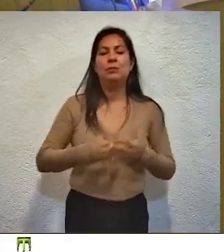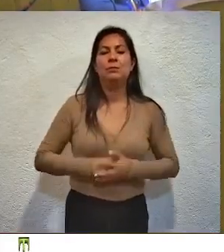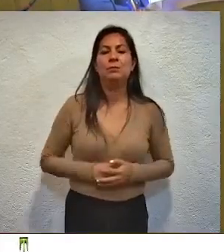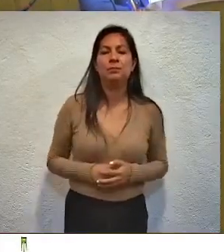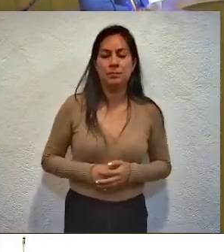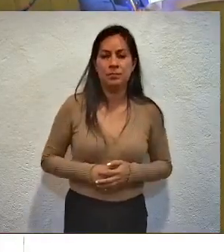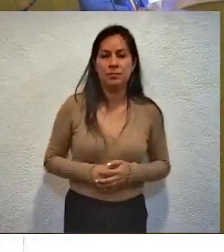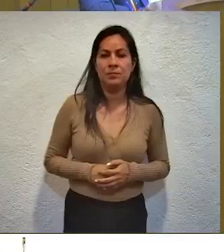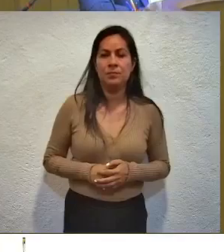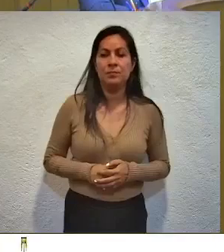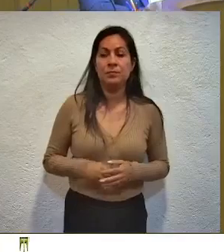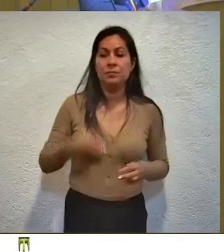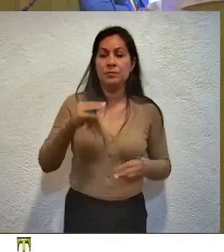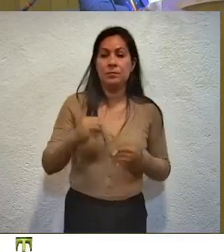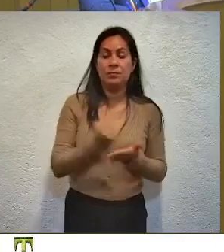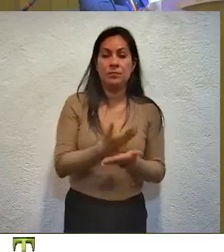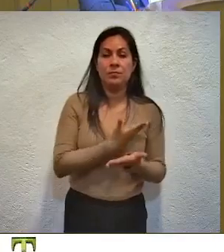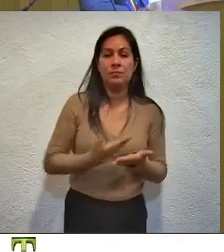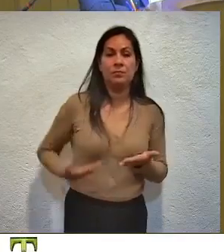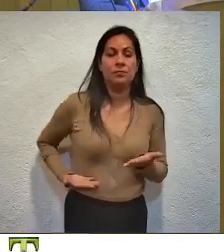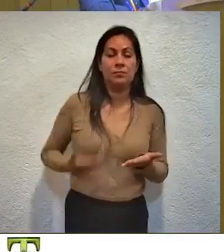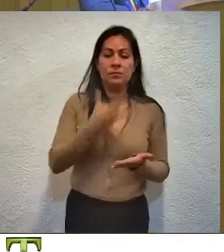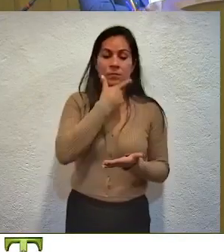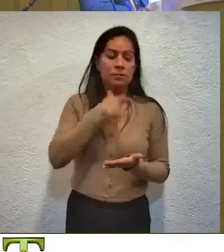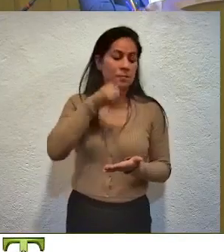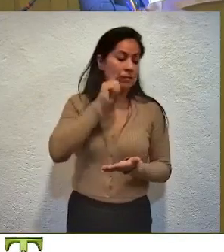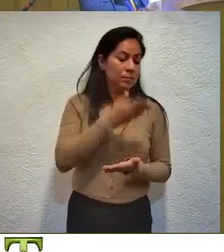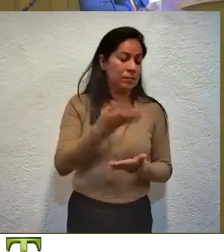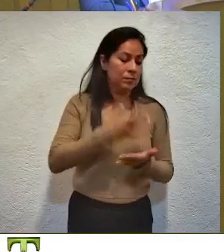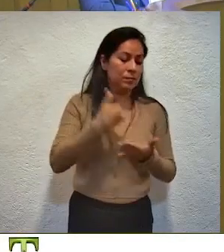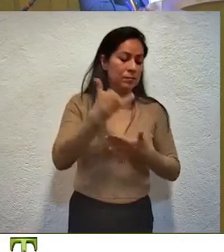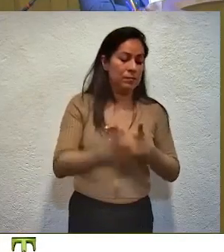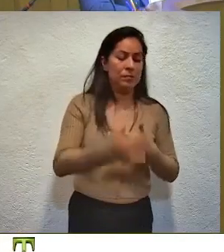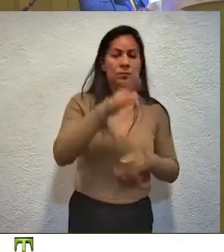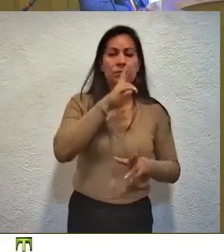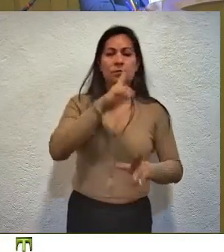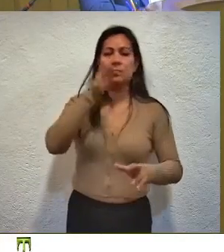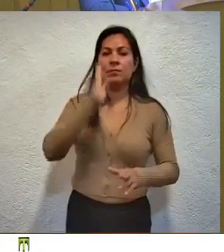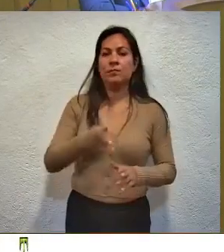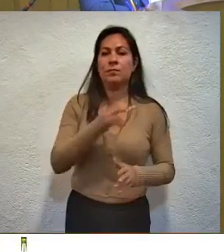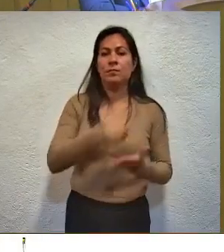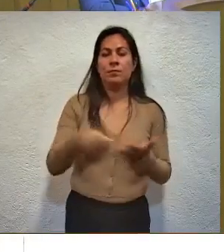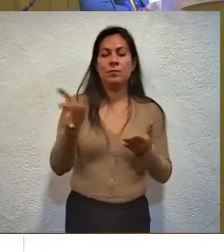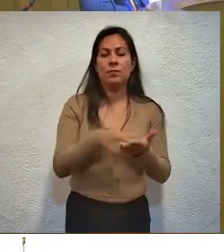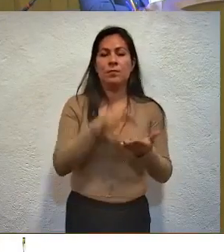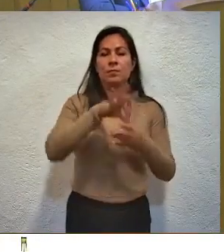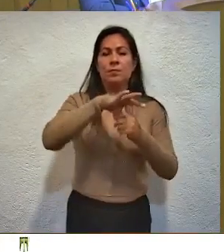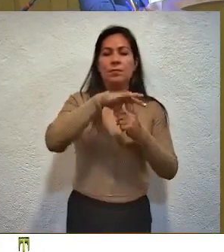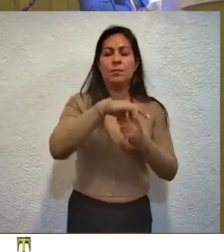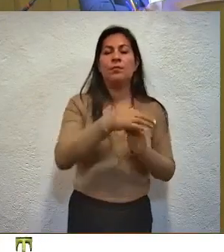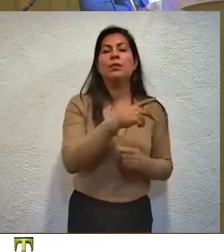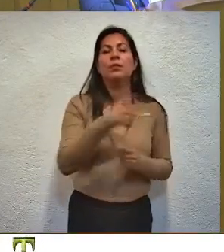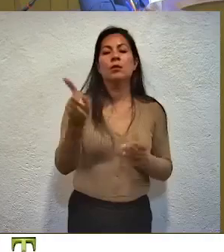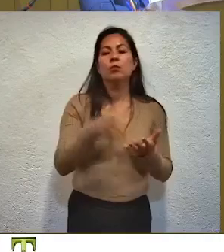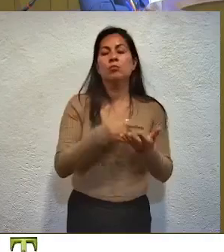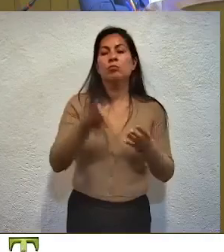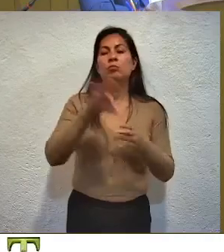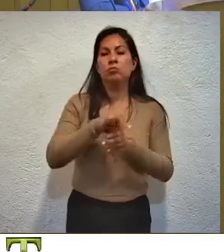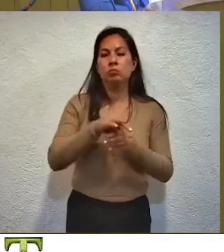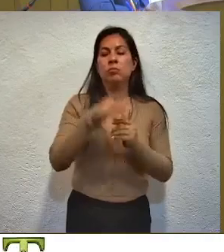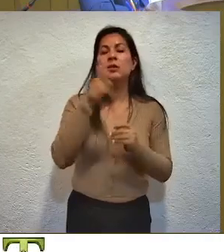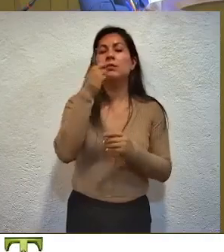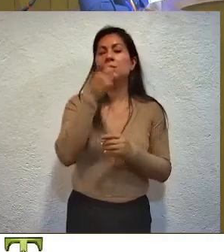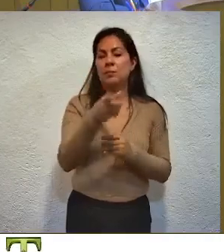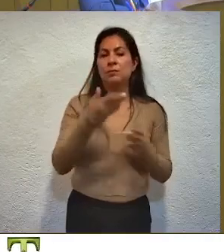consideración. magistrada presidenta, magistrados, el proyecto de resolución fue aprobado por unanimidad de votos con el voto concurrente que